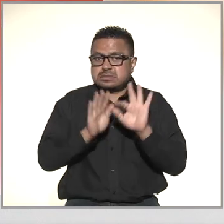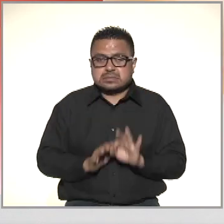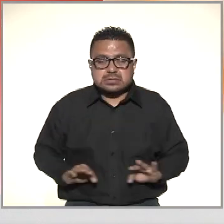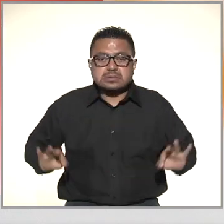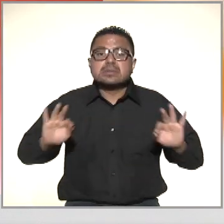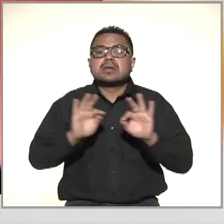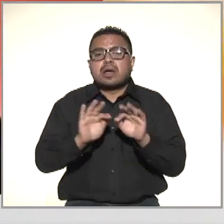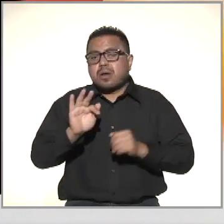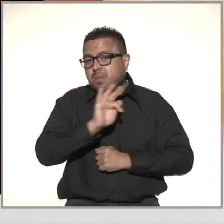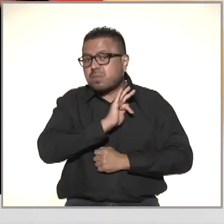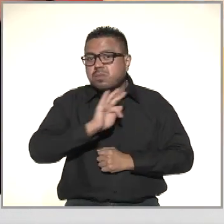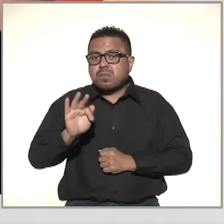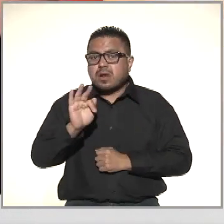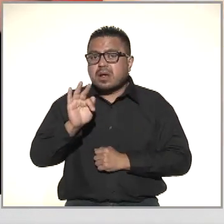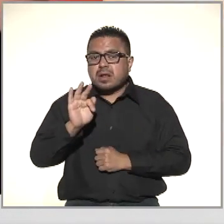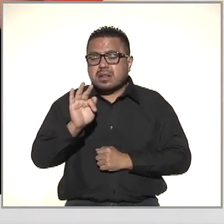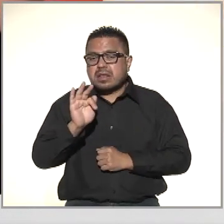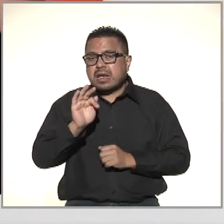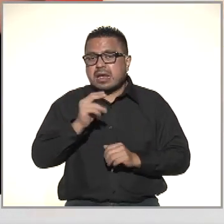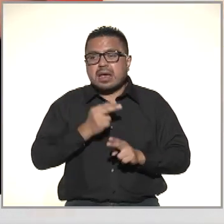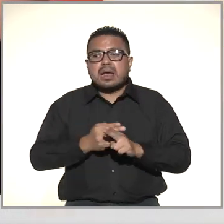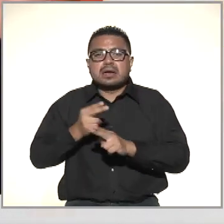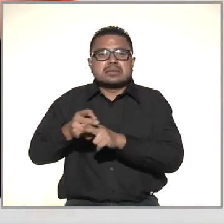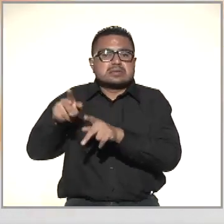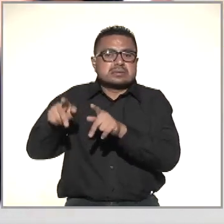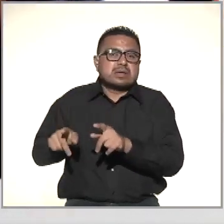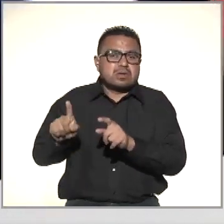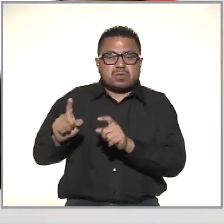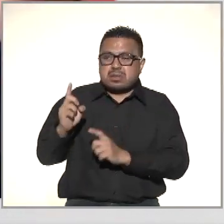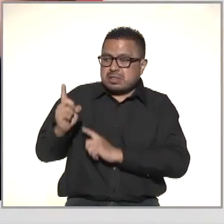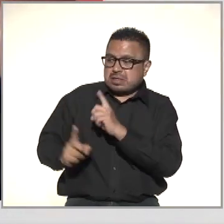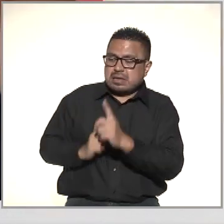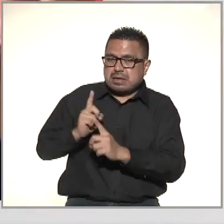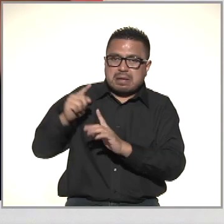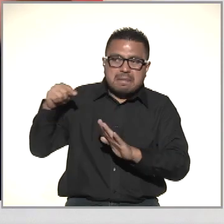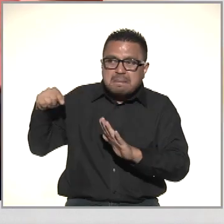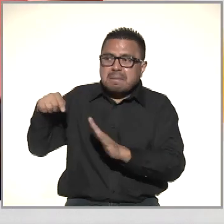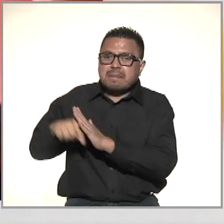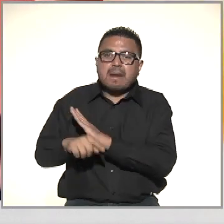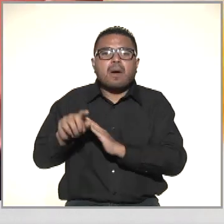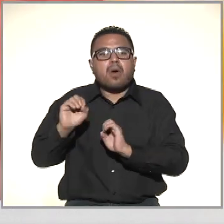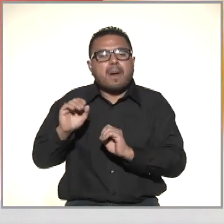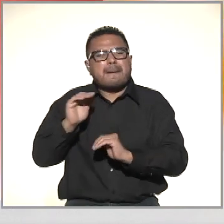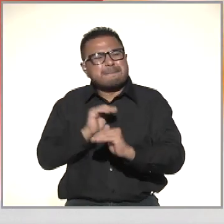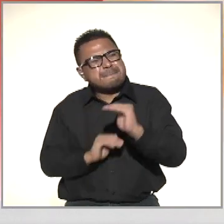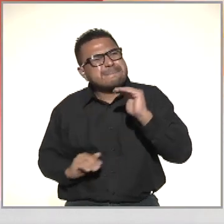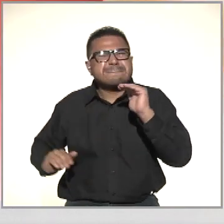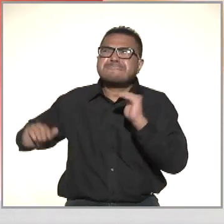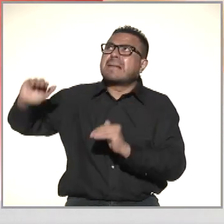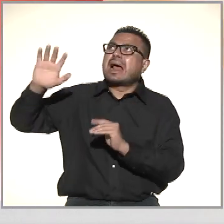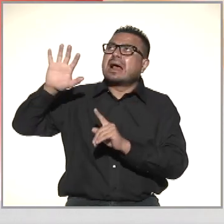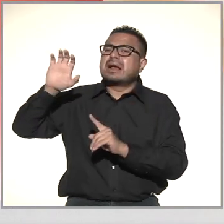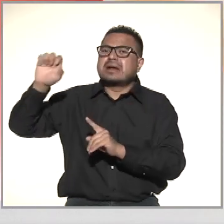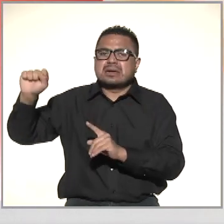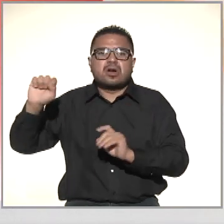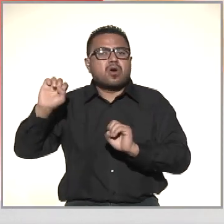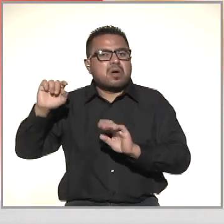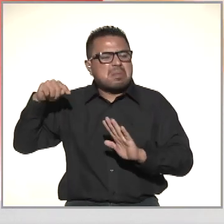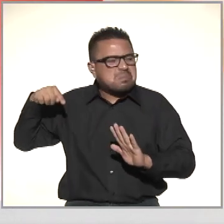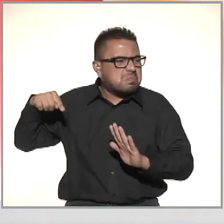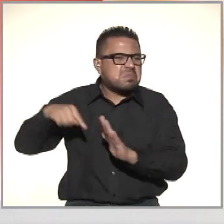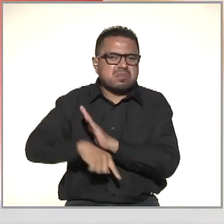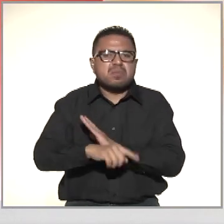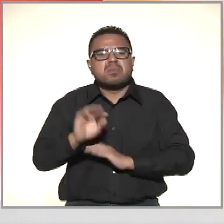importantísimo que pueden o catapultar a un deportista y llevarlo a su máximo potencial, o sepultarlo, ¿no?